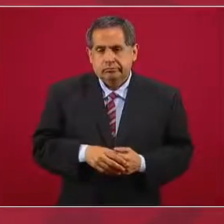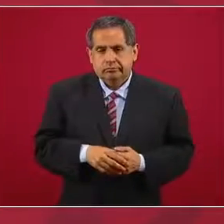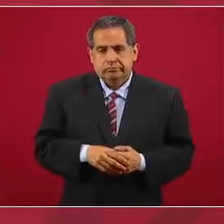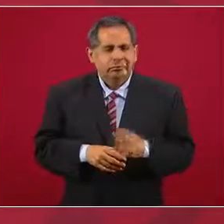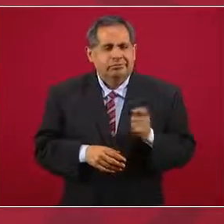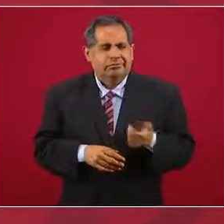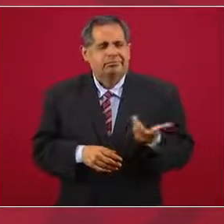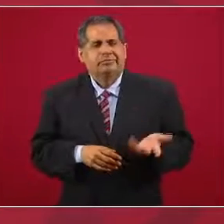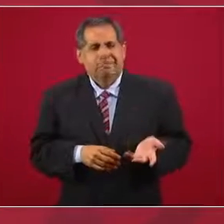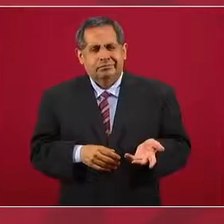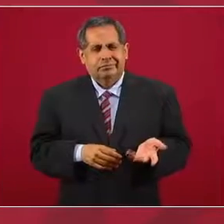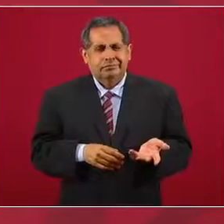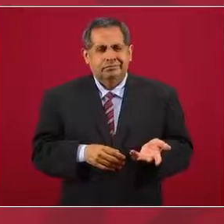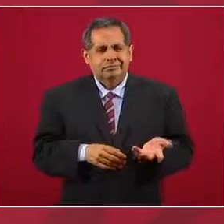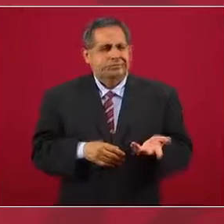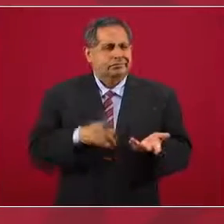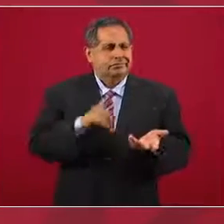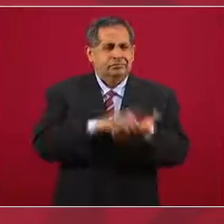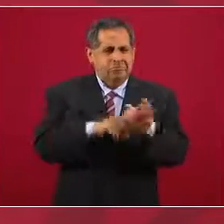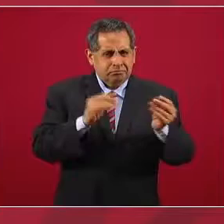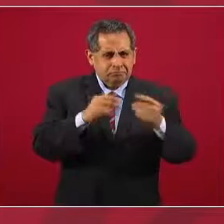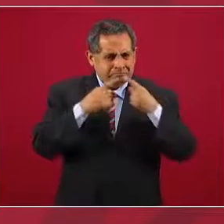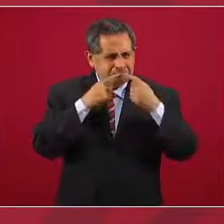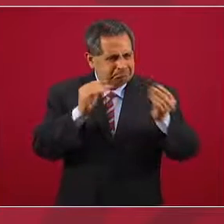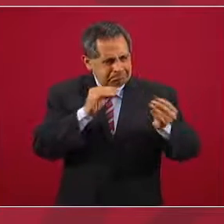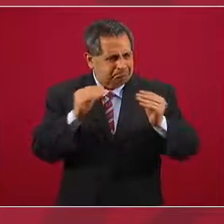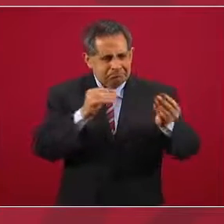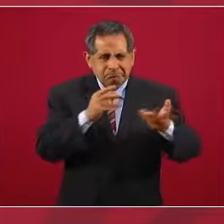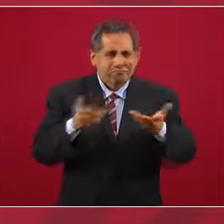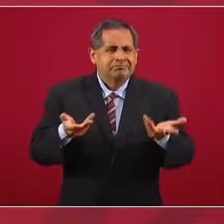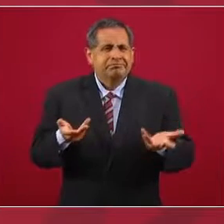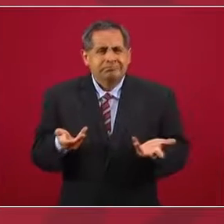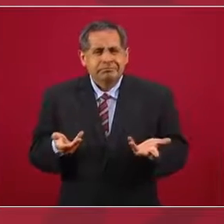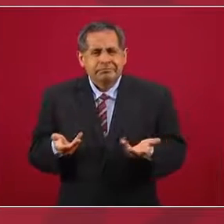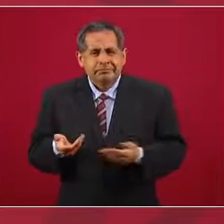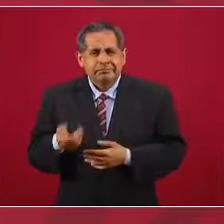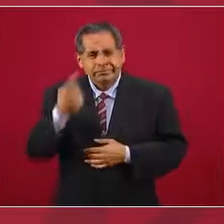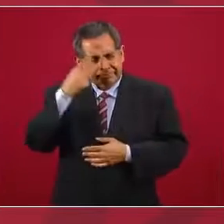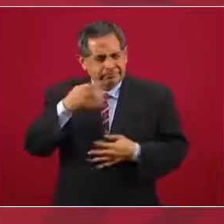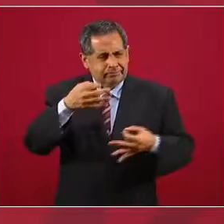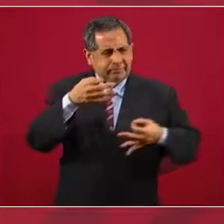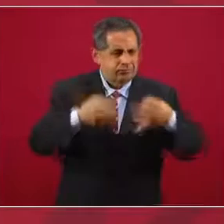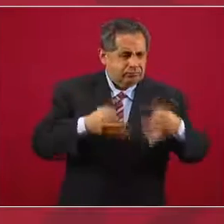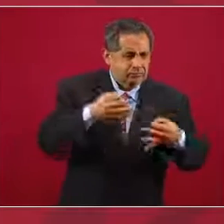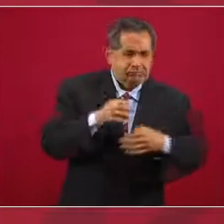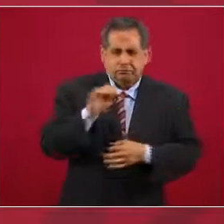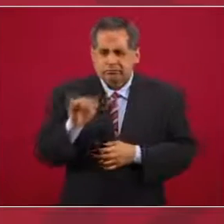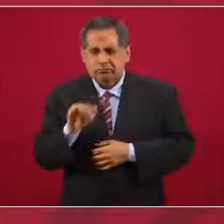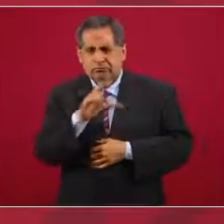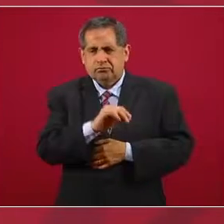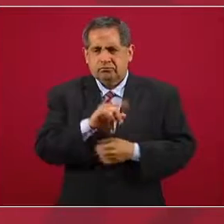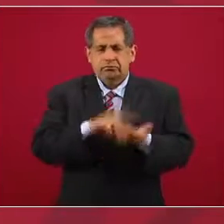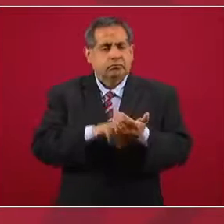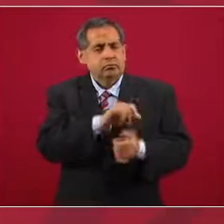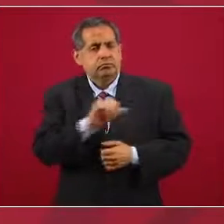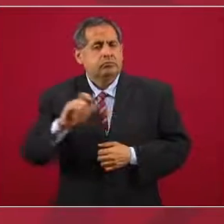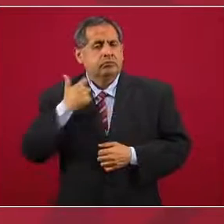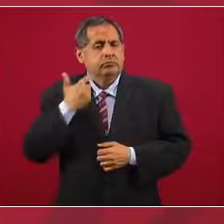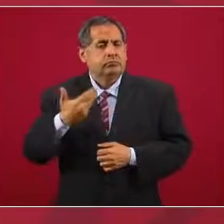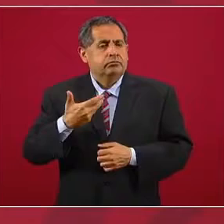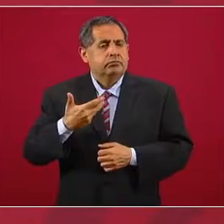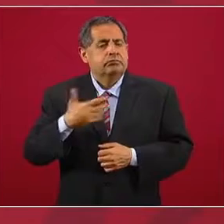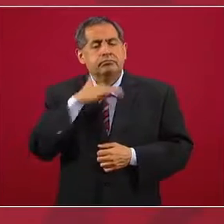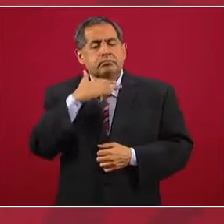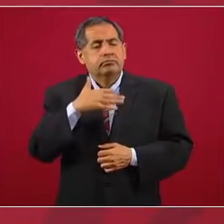que se debata sobre el tema, si se puede juzgar o no por